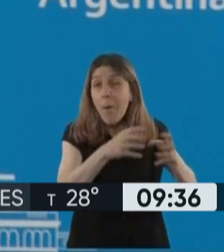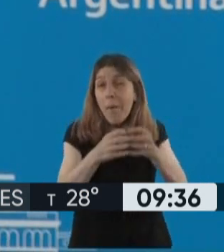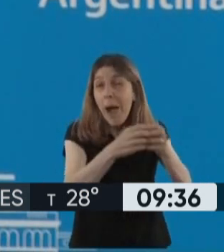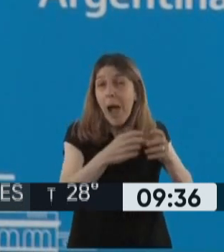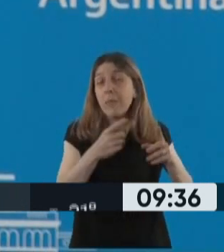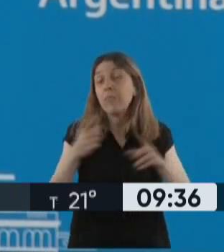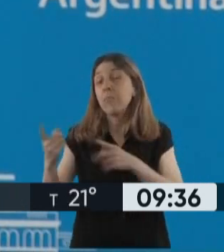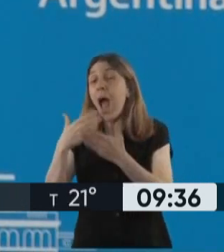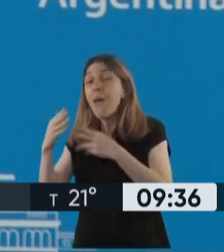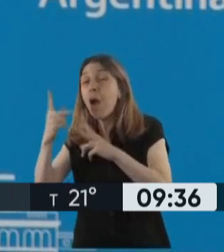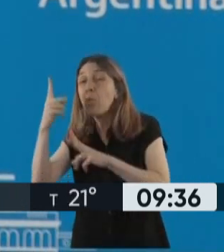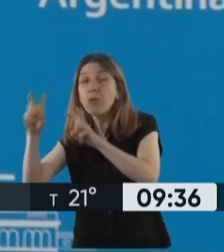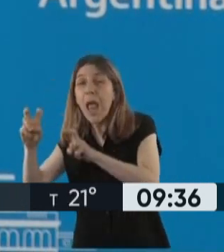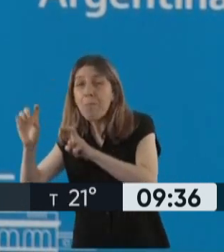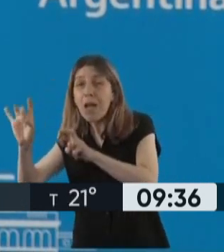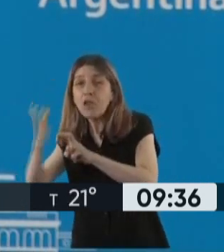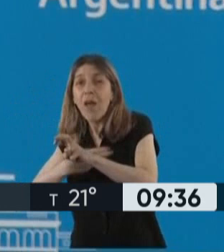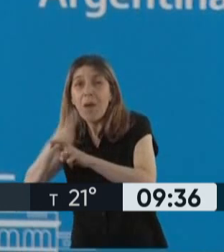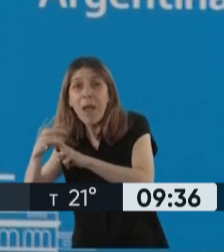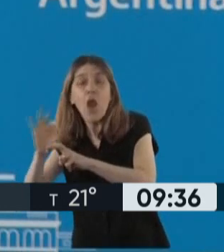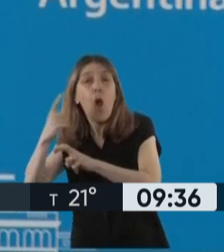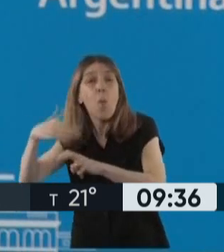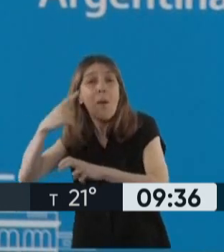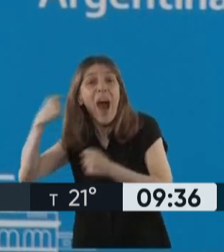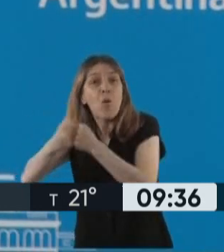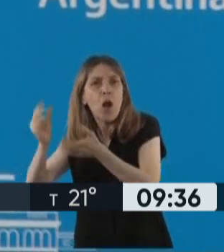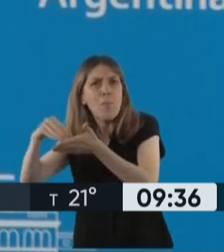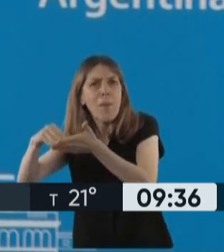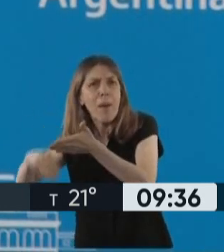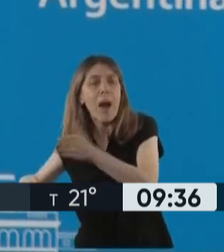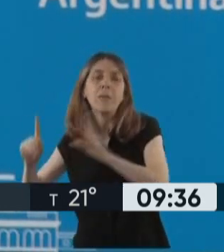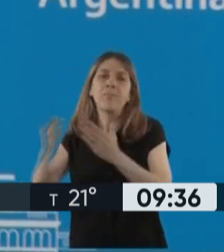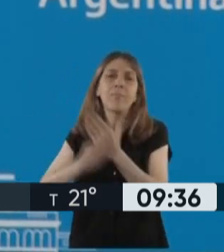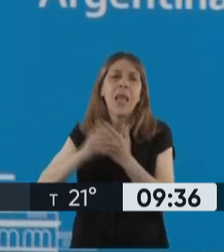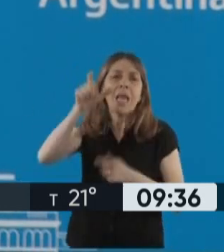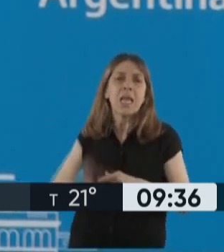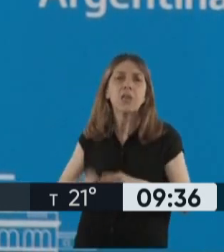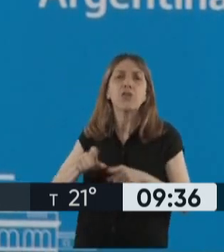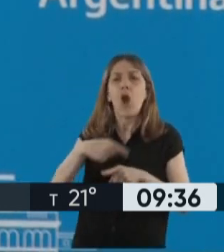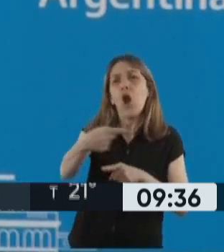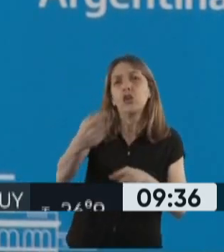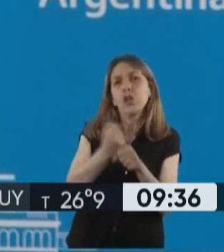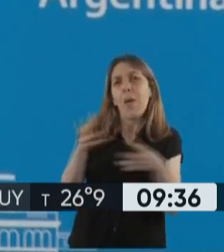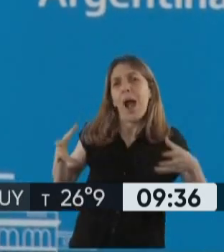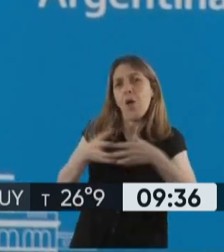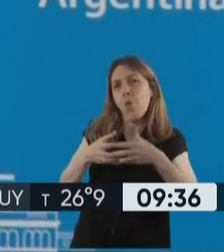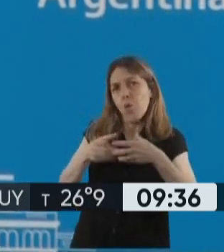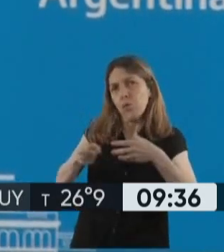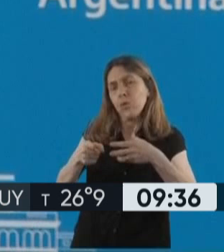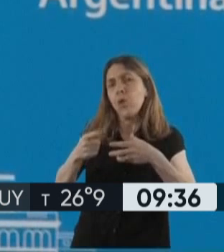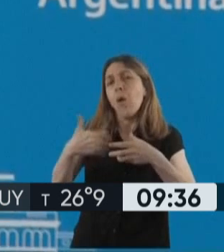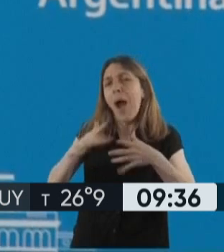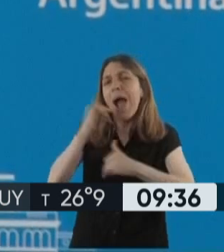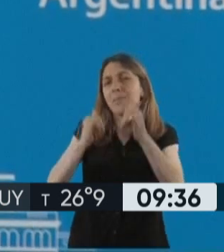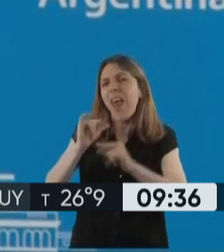Fondo Monetario Internacional, si el acuerdo después tendrá que ver con otras cosas, es algo que el ministro y quienes están trabajando en el tema va a ir explicando a medida que se den los